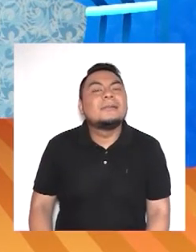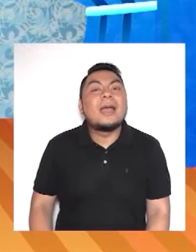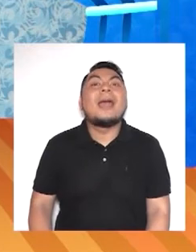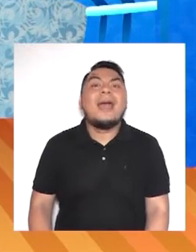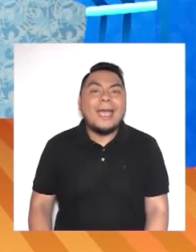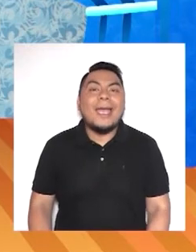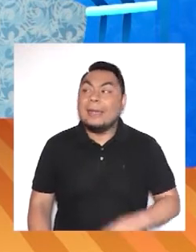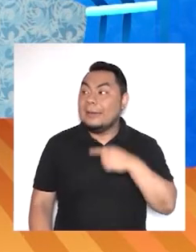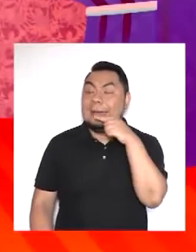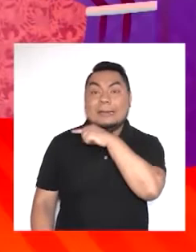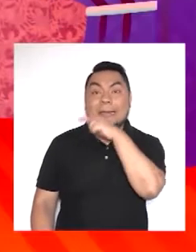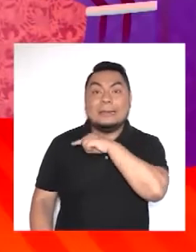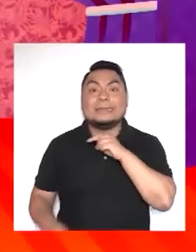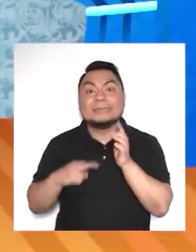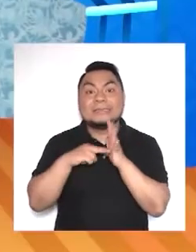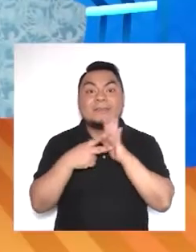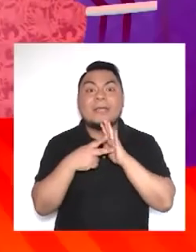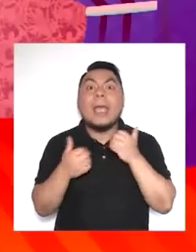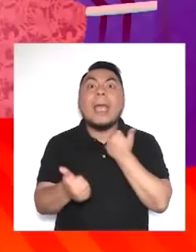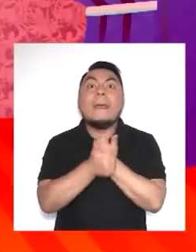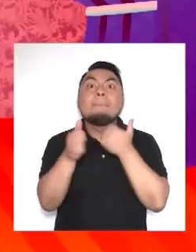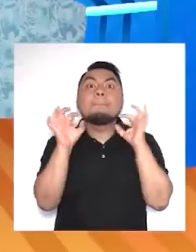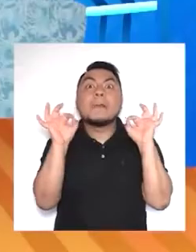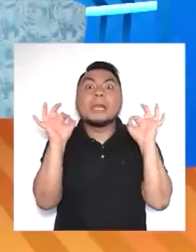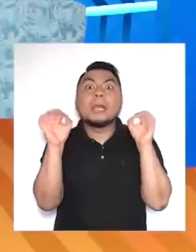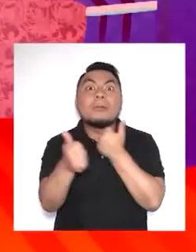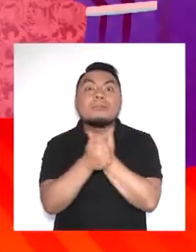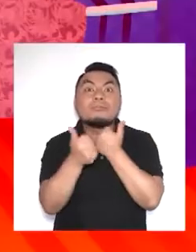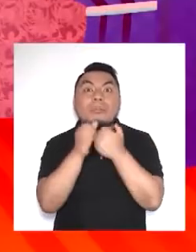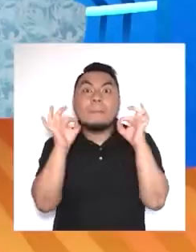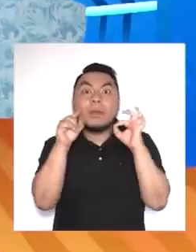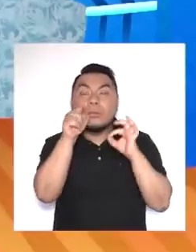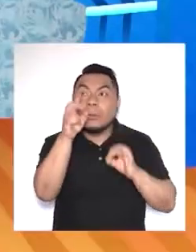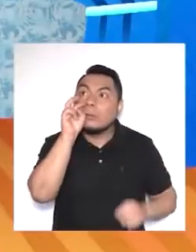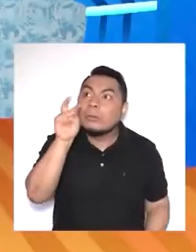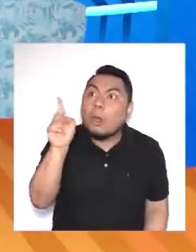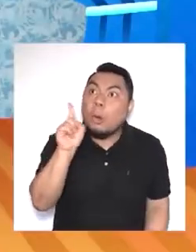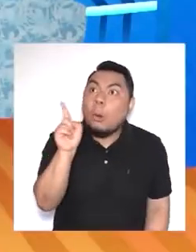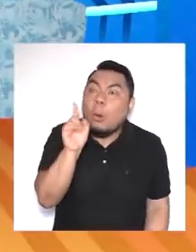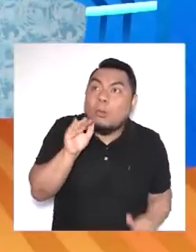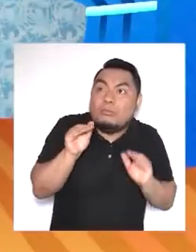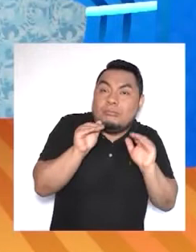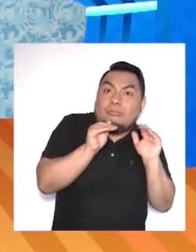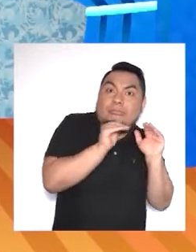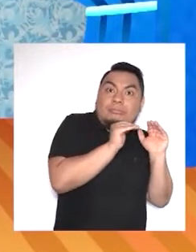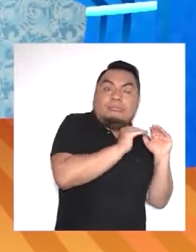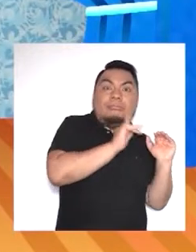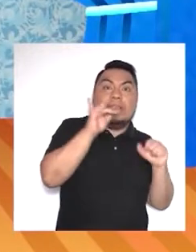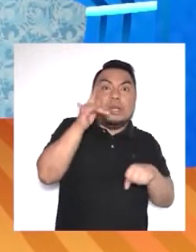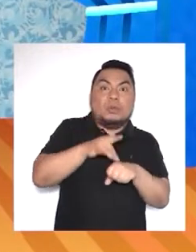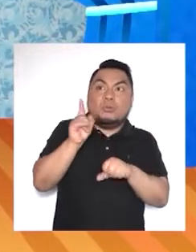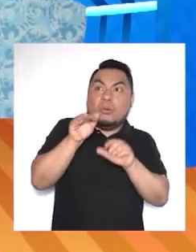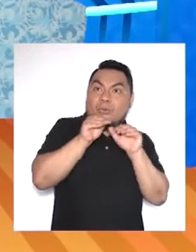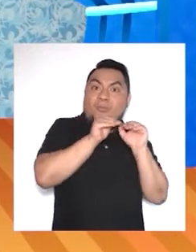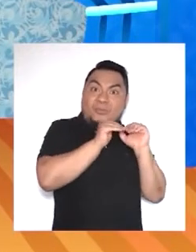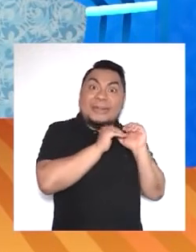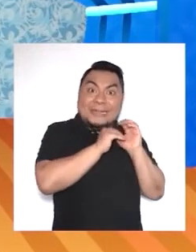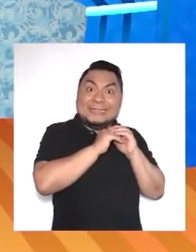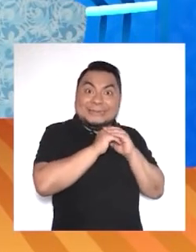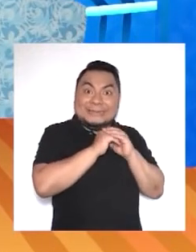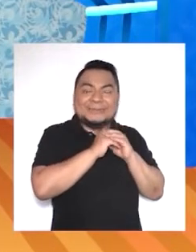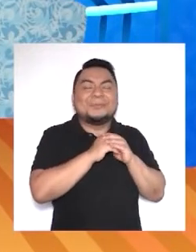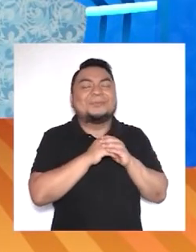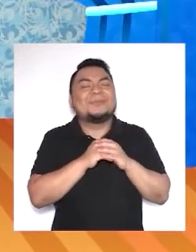Estas señales significan peligro. Cuando las veamos, debemos alejarnos y nunca tener contacto con ellas. Muy